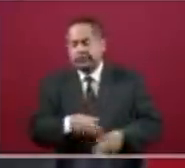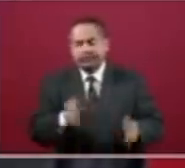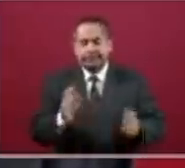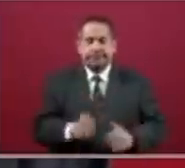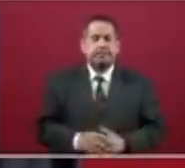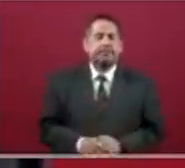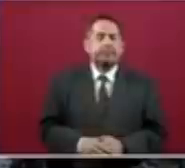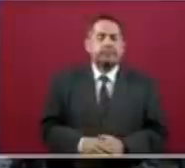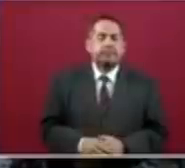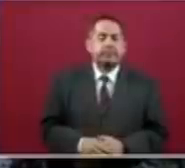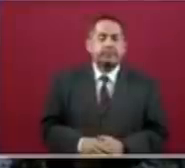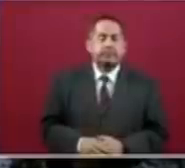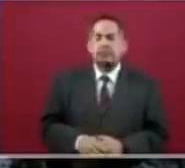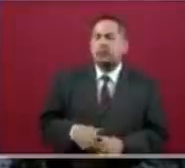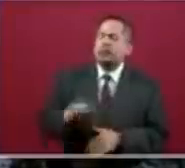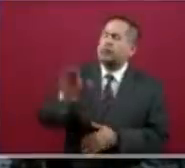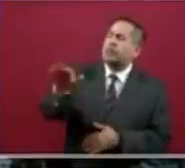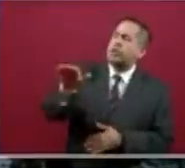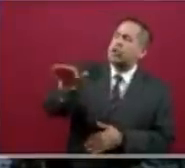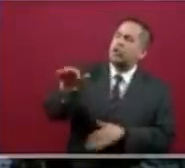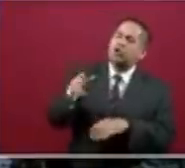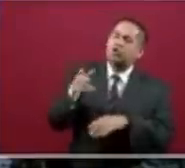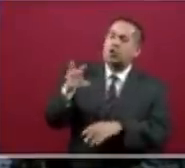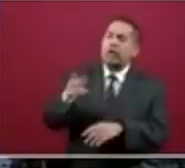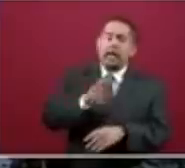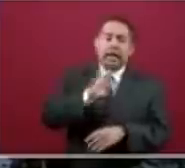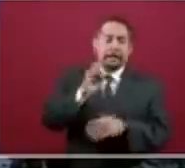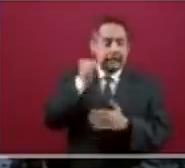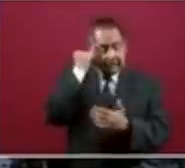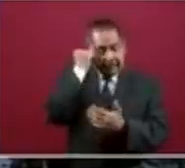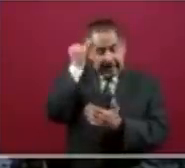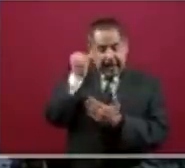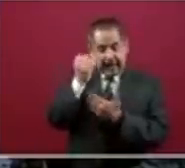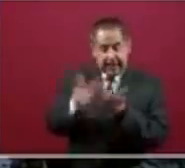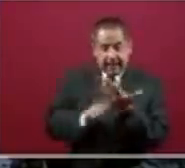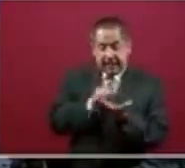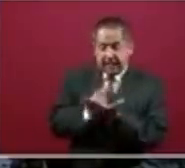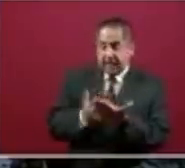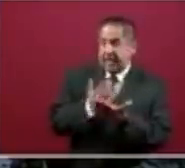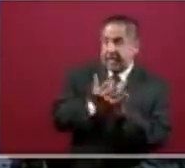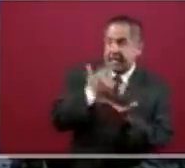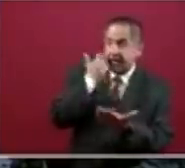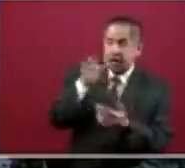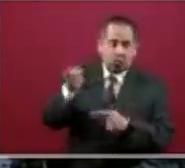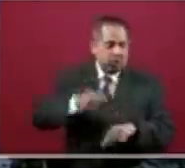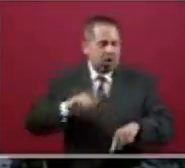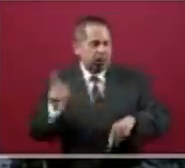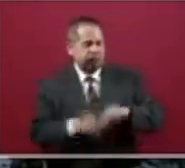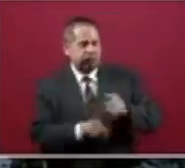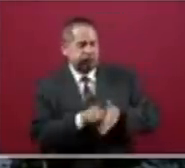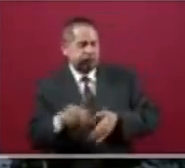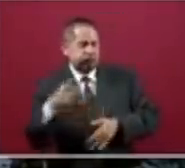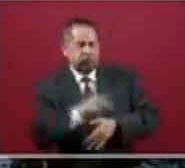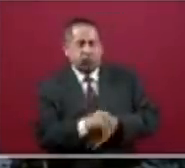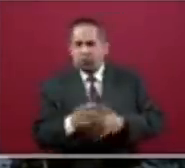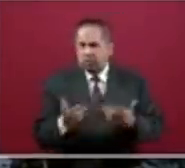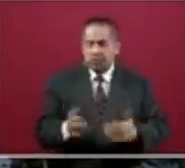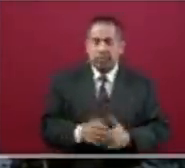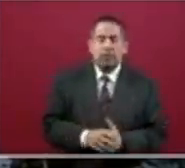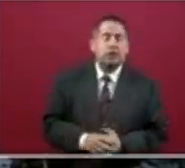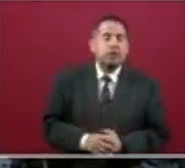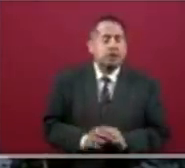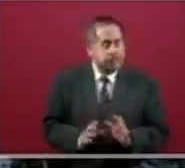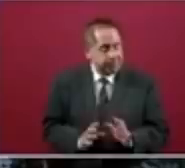Y sobre si vetarían cualquier intento del Senado para cancelar la interrupción legal del embarazo. Yo creo